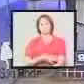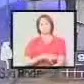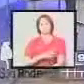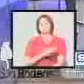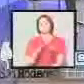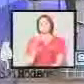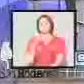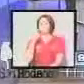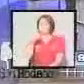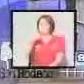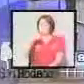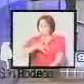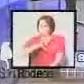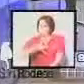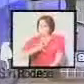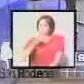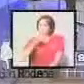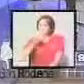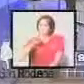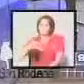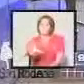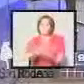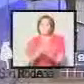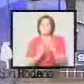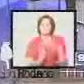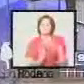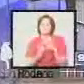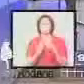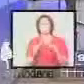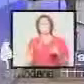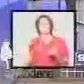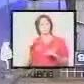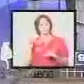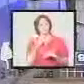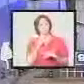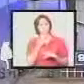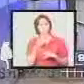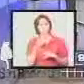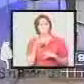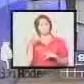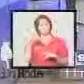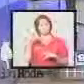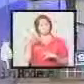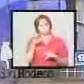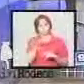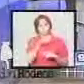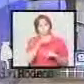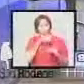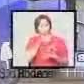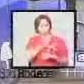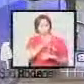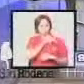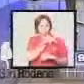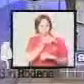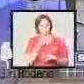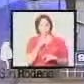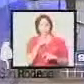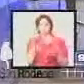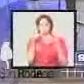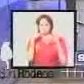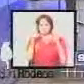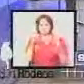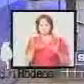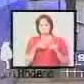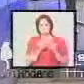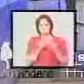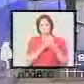que yo siento es, porque todo lo que es el formato que el señor ha hablado, Juan Carlos, a nivel personal y muy respetuoso a nivel de empresa, es excelente. La estructura